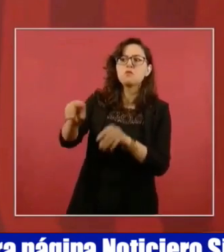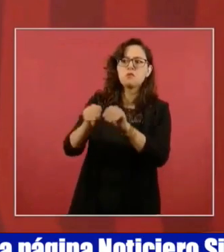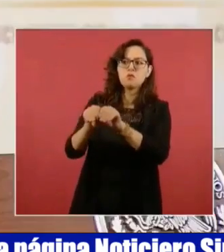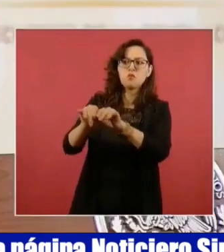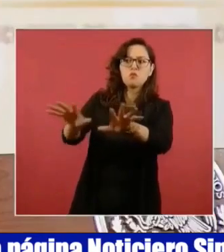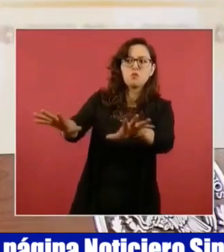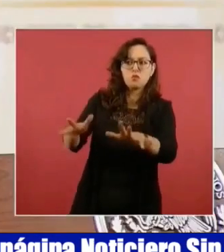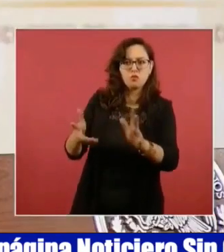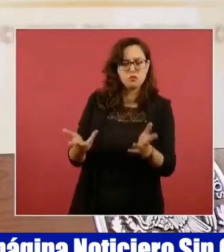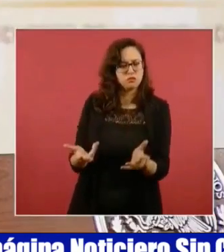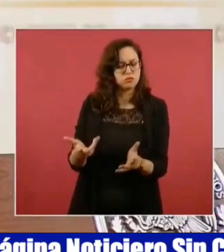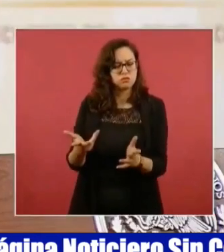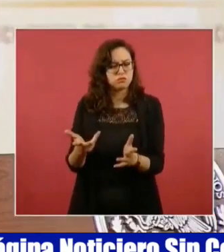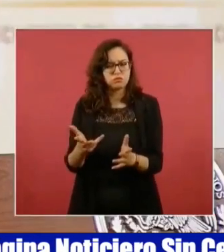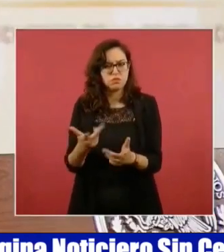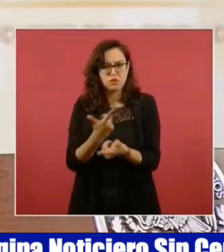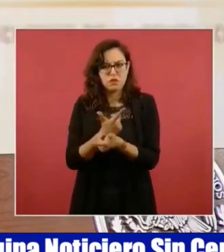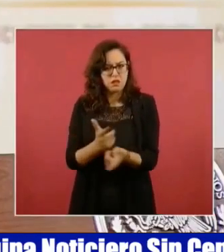ni el poder